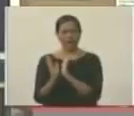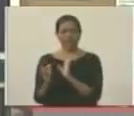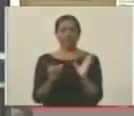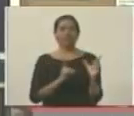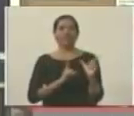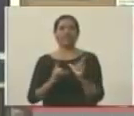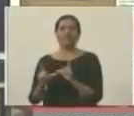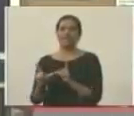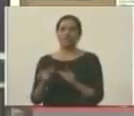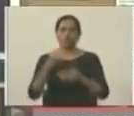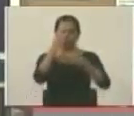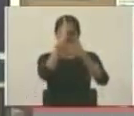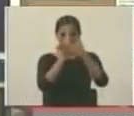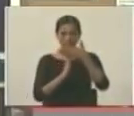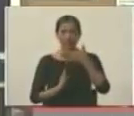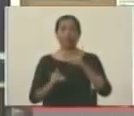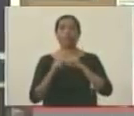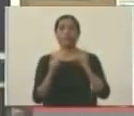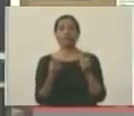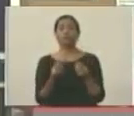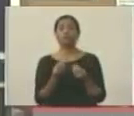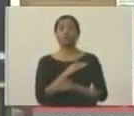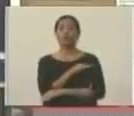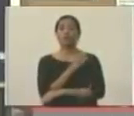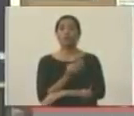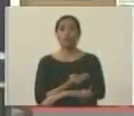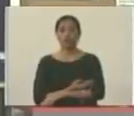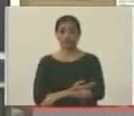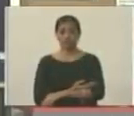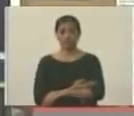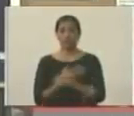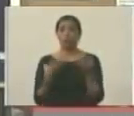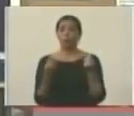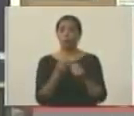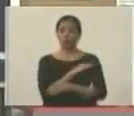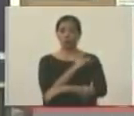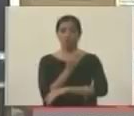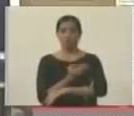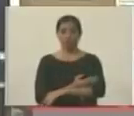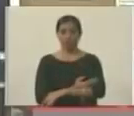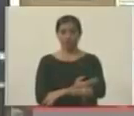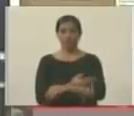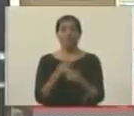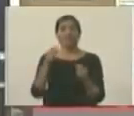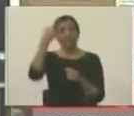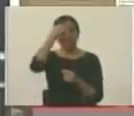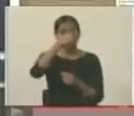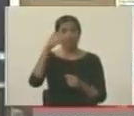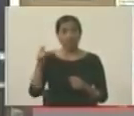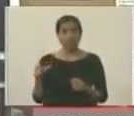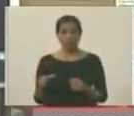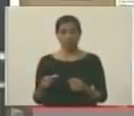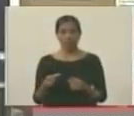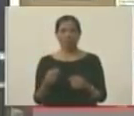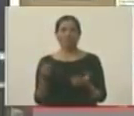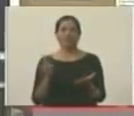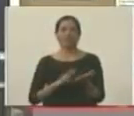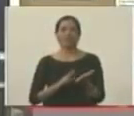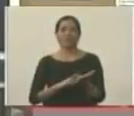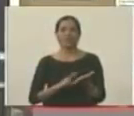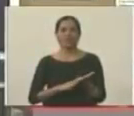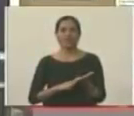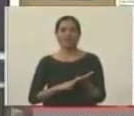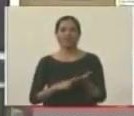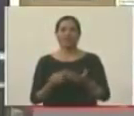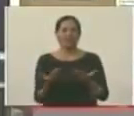con humildad, pero con mucha fuerza. Con mucha fuerza. Y ese pueblo, de verdad, uno le